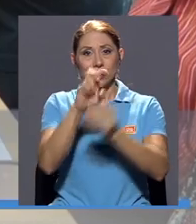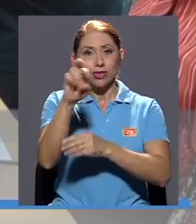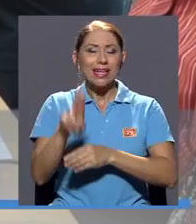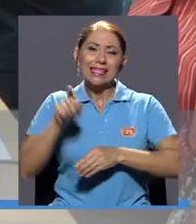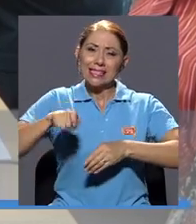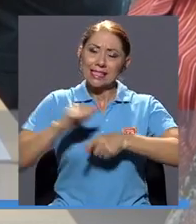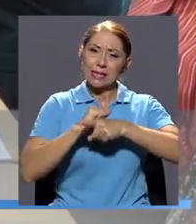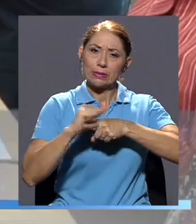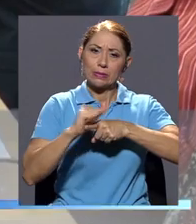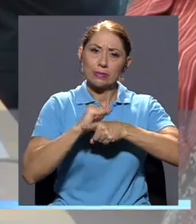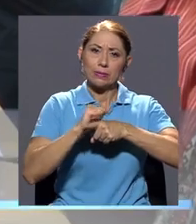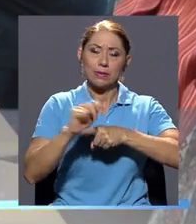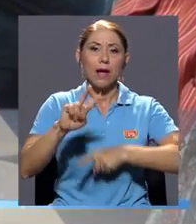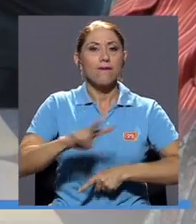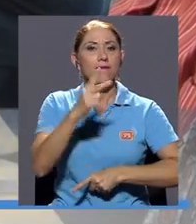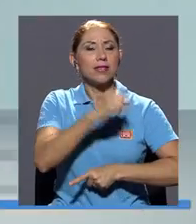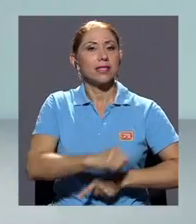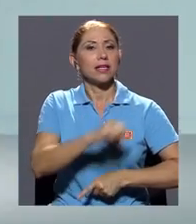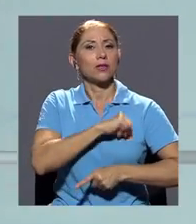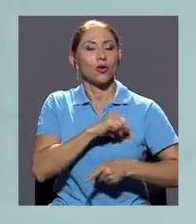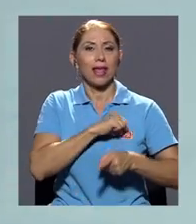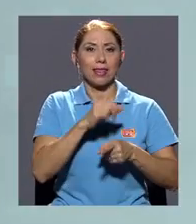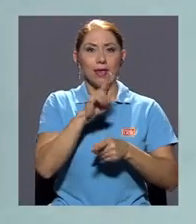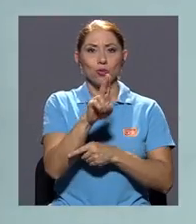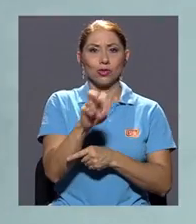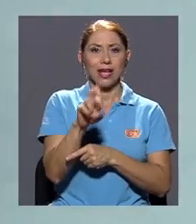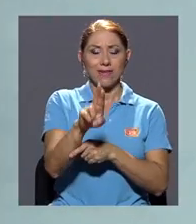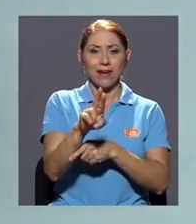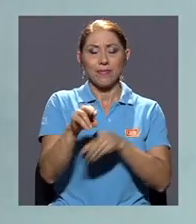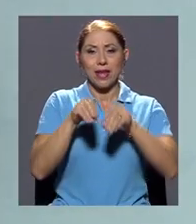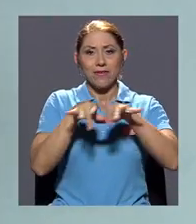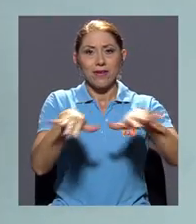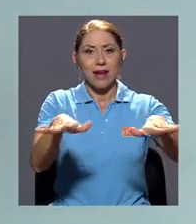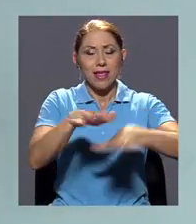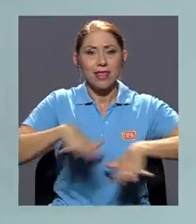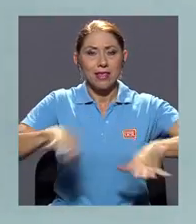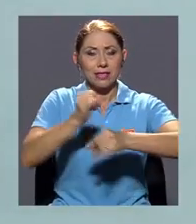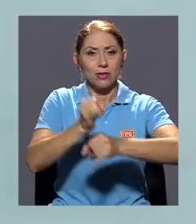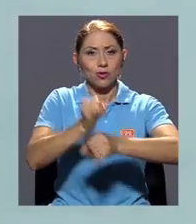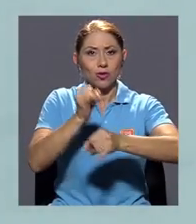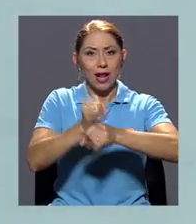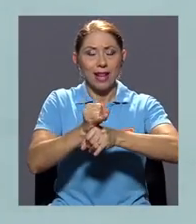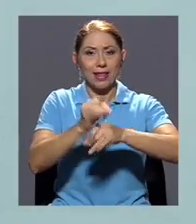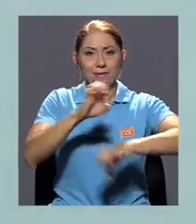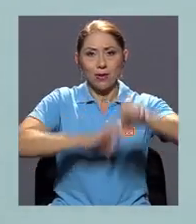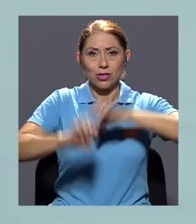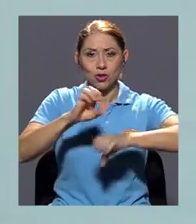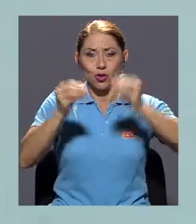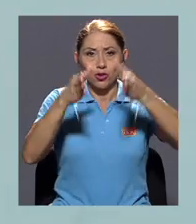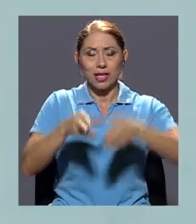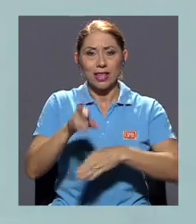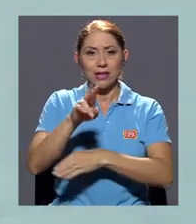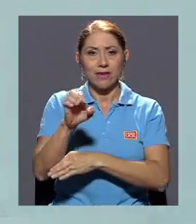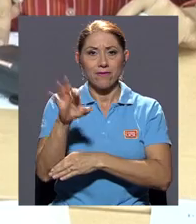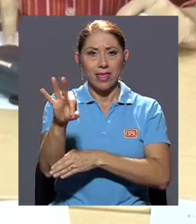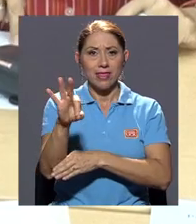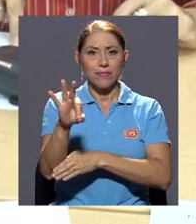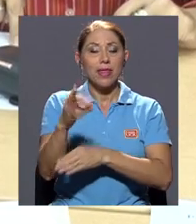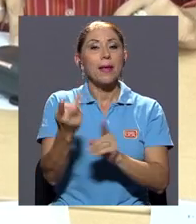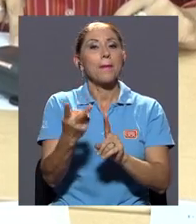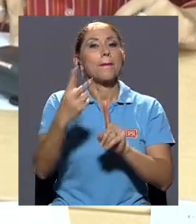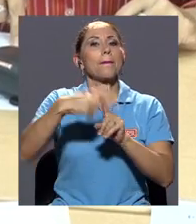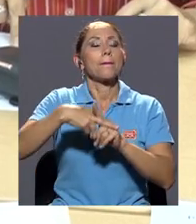Vicerrectoría de Docencia de la UCR y la Red Institucional de Formación y Evaluación Docente, RIFED, implementan la propuesta Dirección a